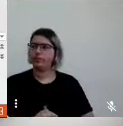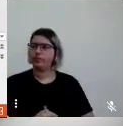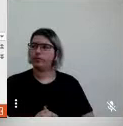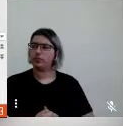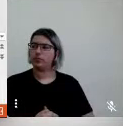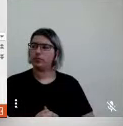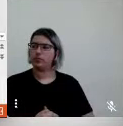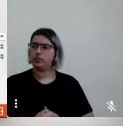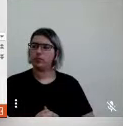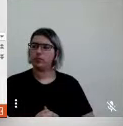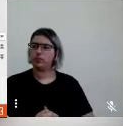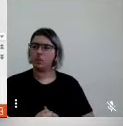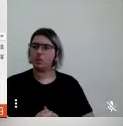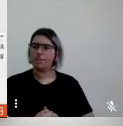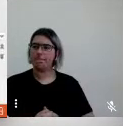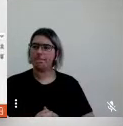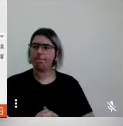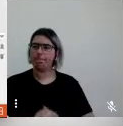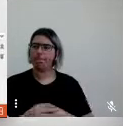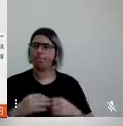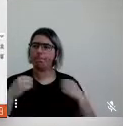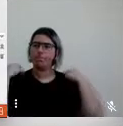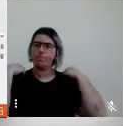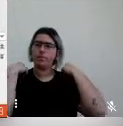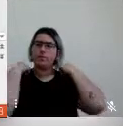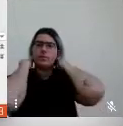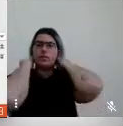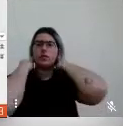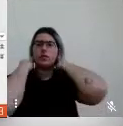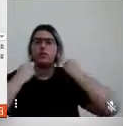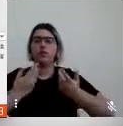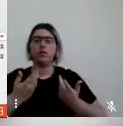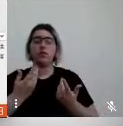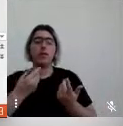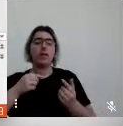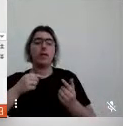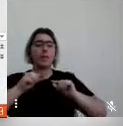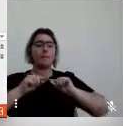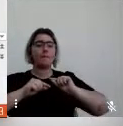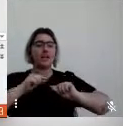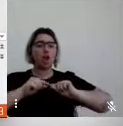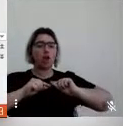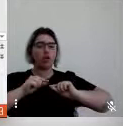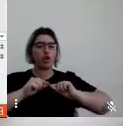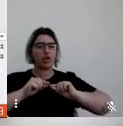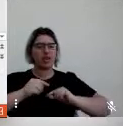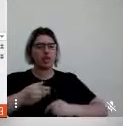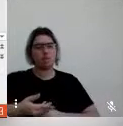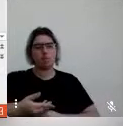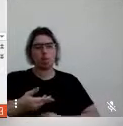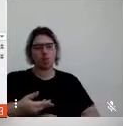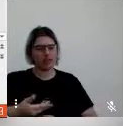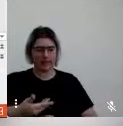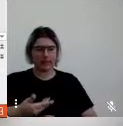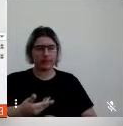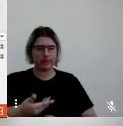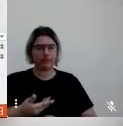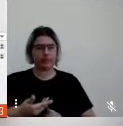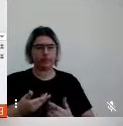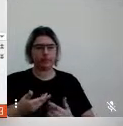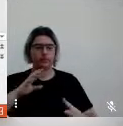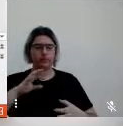En este punto, como os comentaba antes, la microbiota tiene un papel fundamental y tiene una relación con la